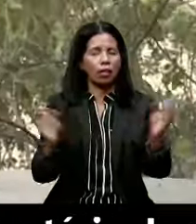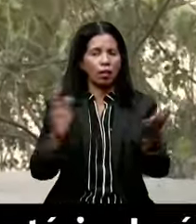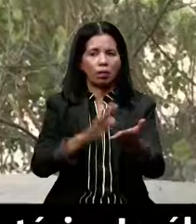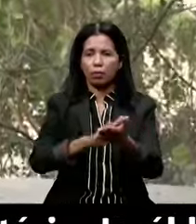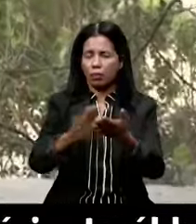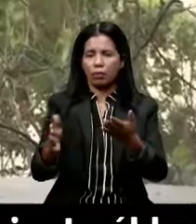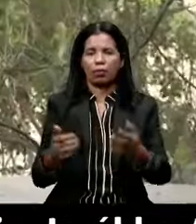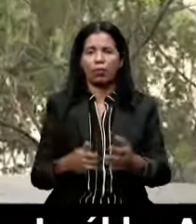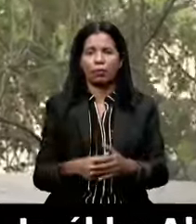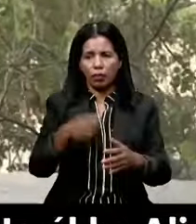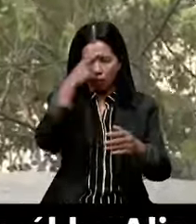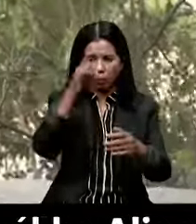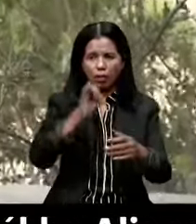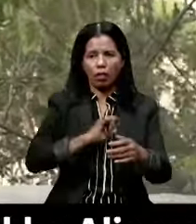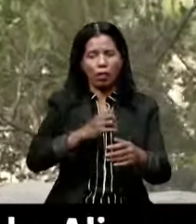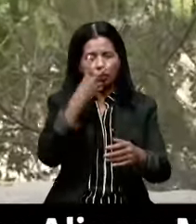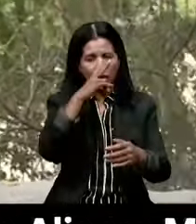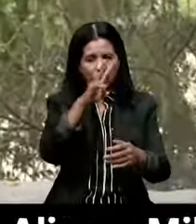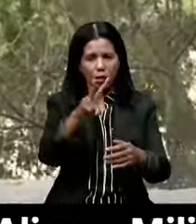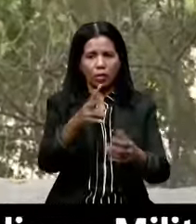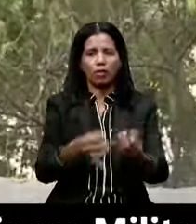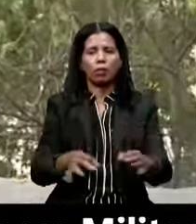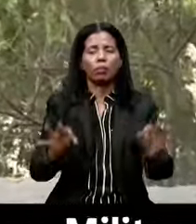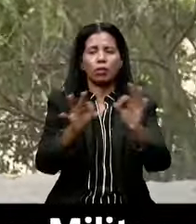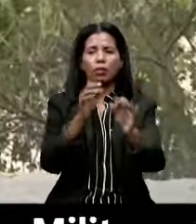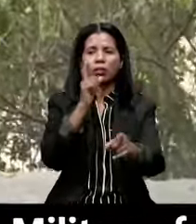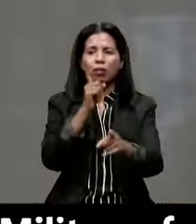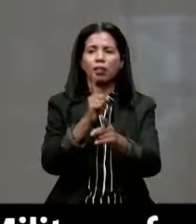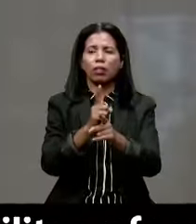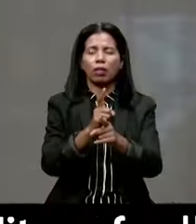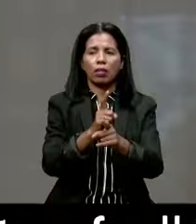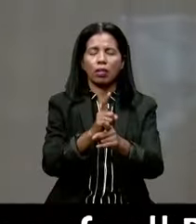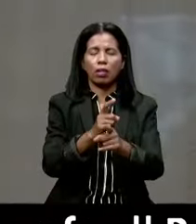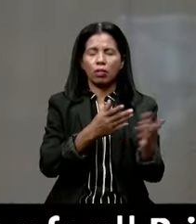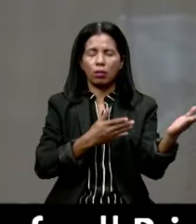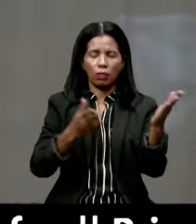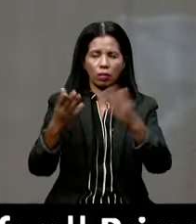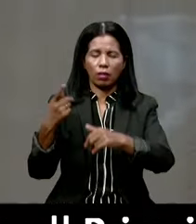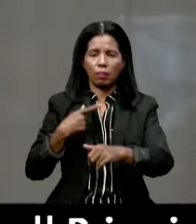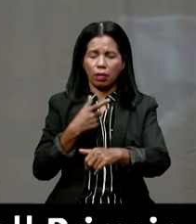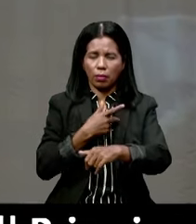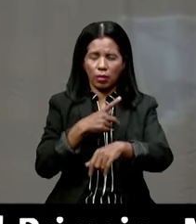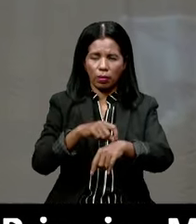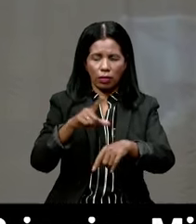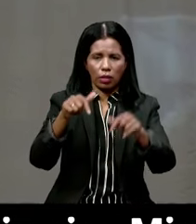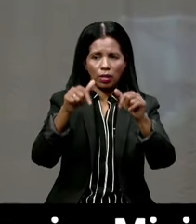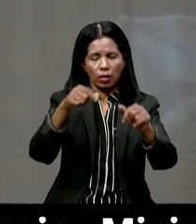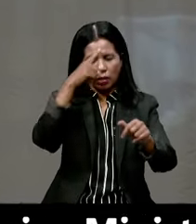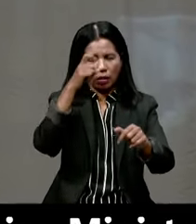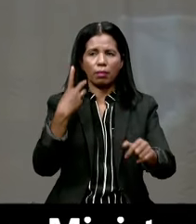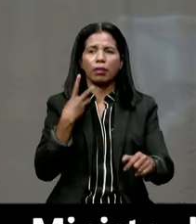tia tambane ma ka hare asunti de ne importante tebes atu levanta iha plenari de ne liliu tamba